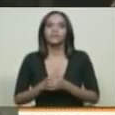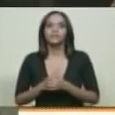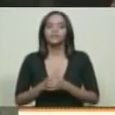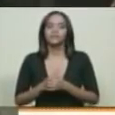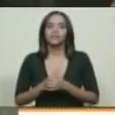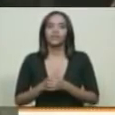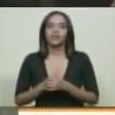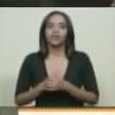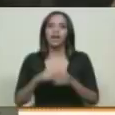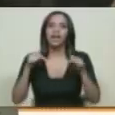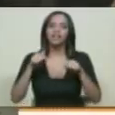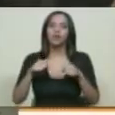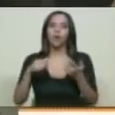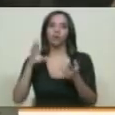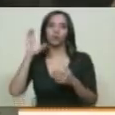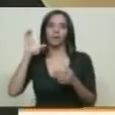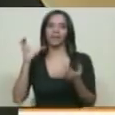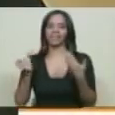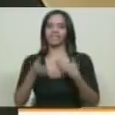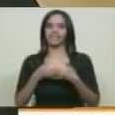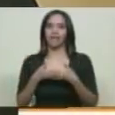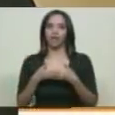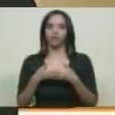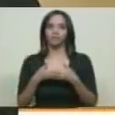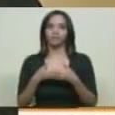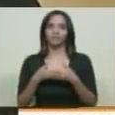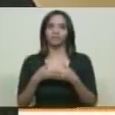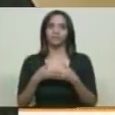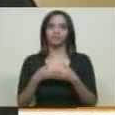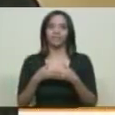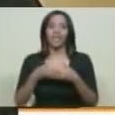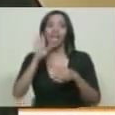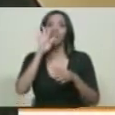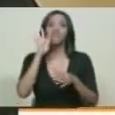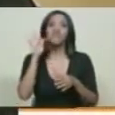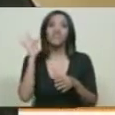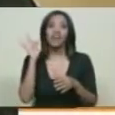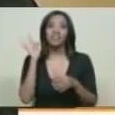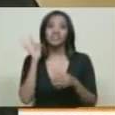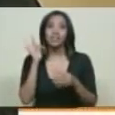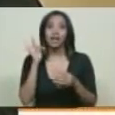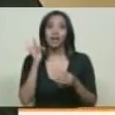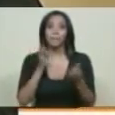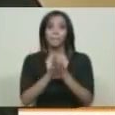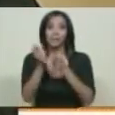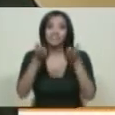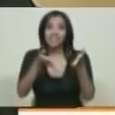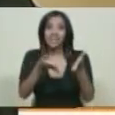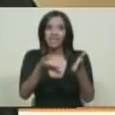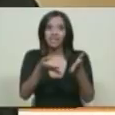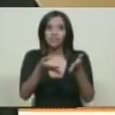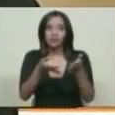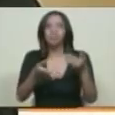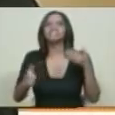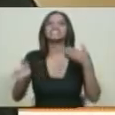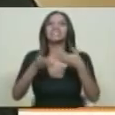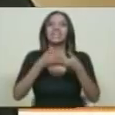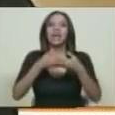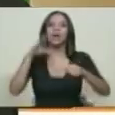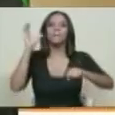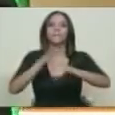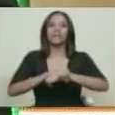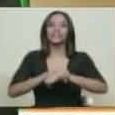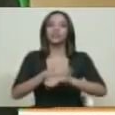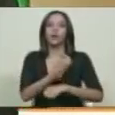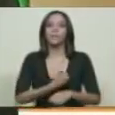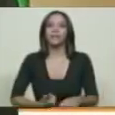eso en cualquier otro país está cerrado. Eso en Francia está cerrado. El tío está preso y se liquida la empresa